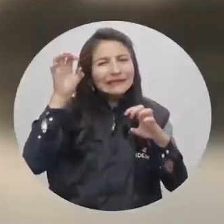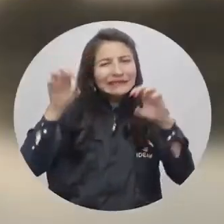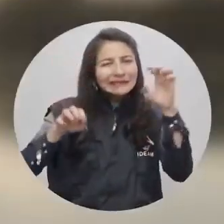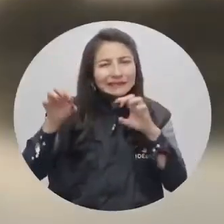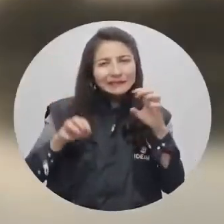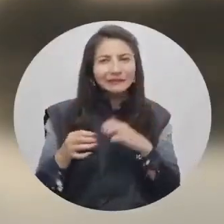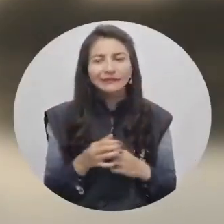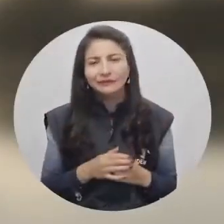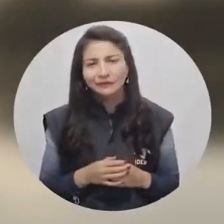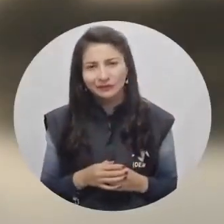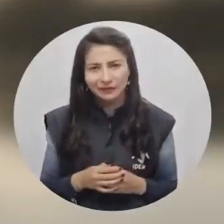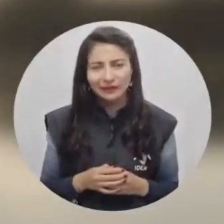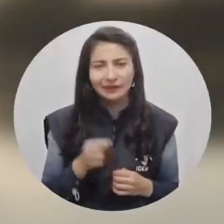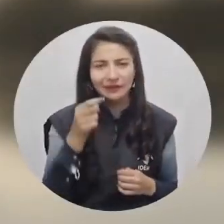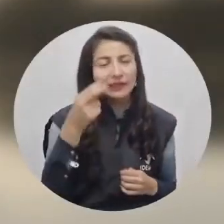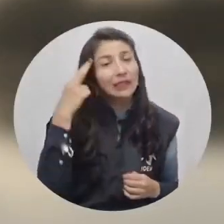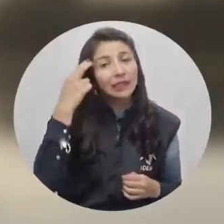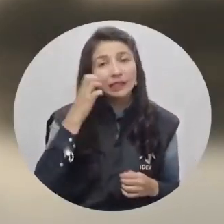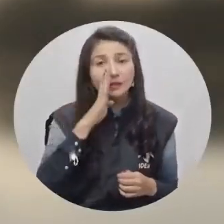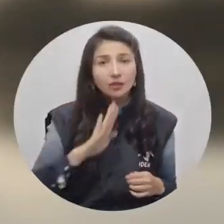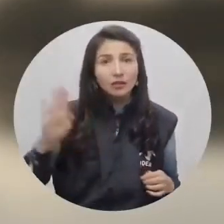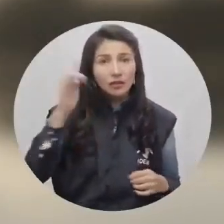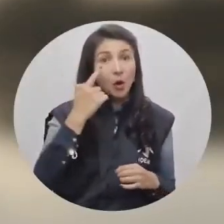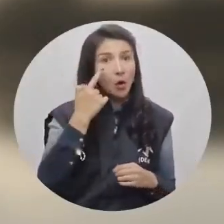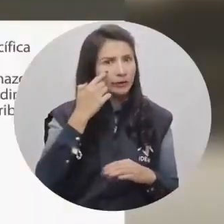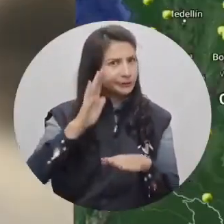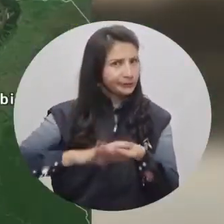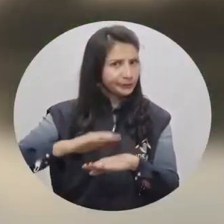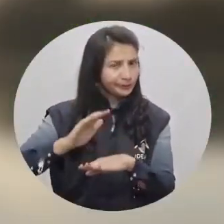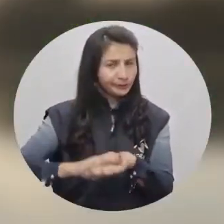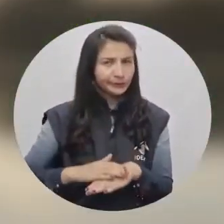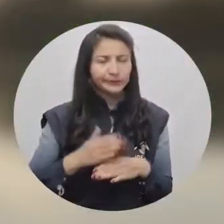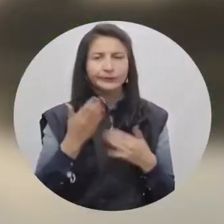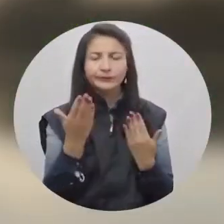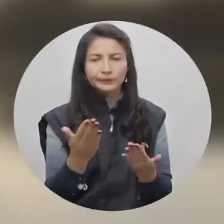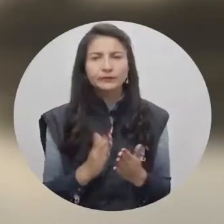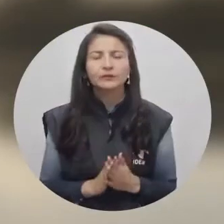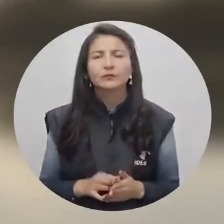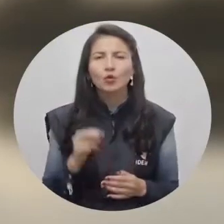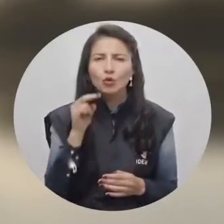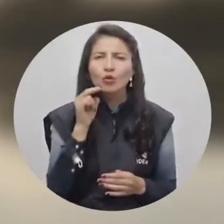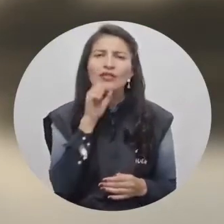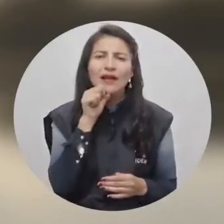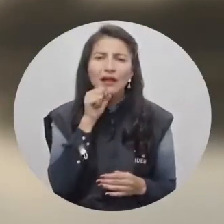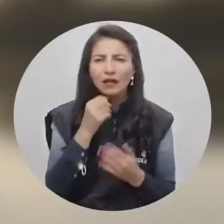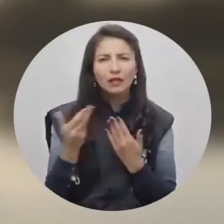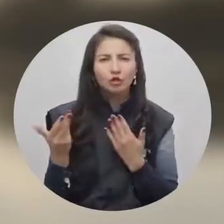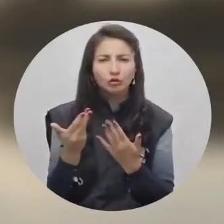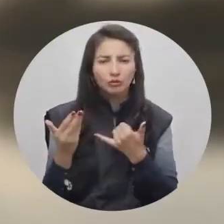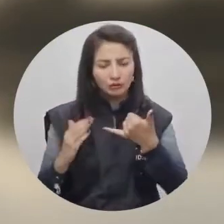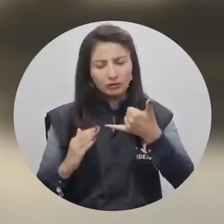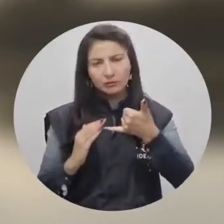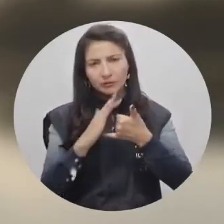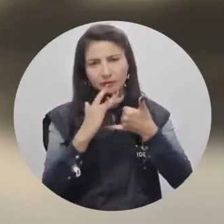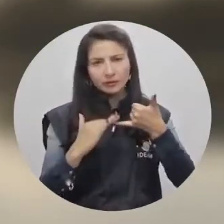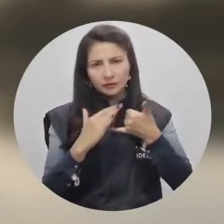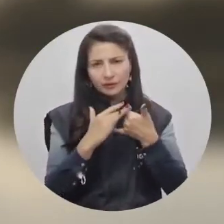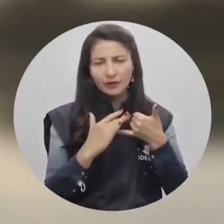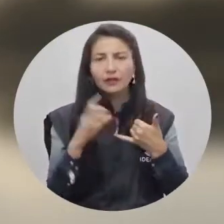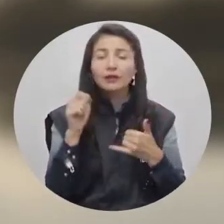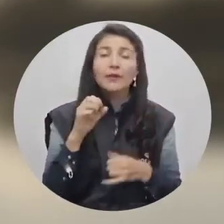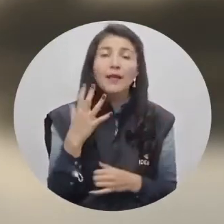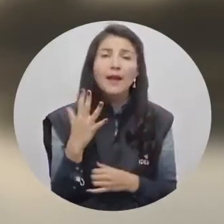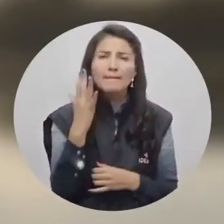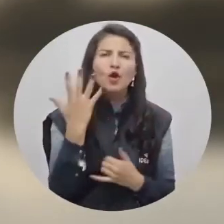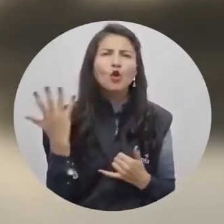Mucha atención a las principales alertas del IDEAM. Alerta naranja en la región pacífica y alerta amarilla en ríos de Amazonas, de